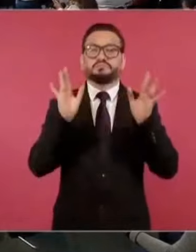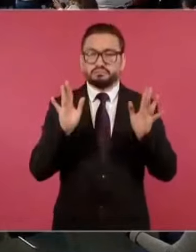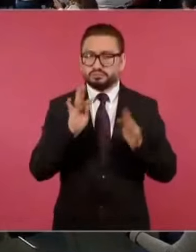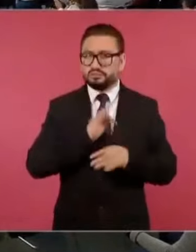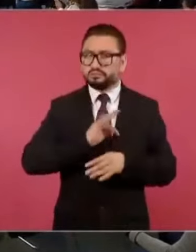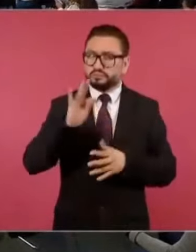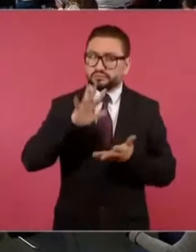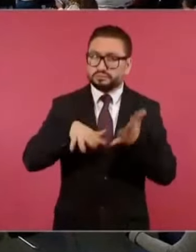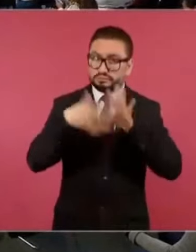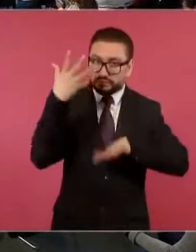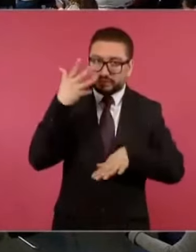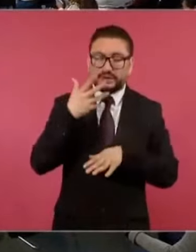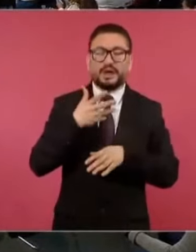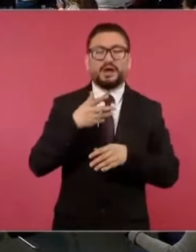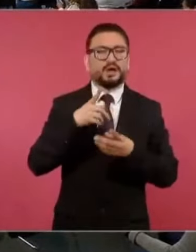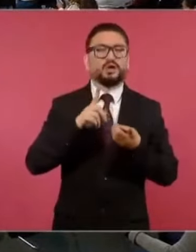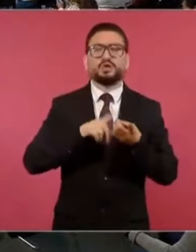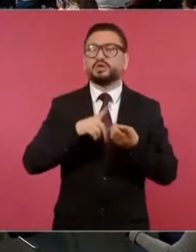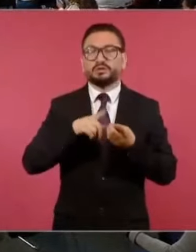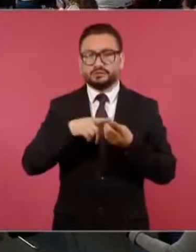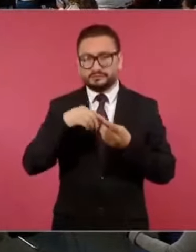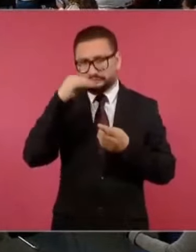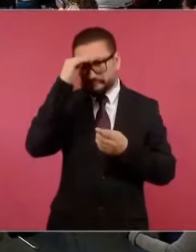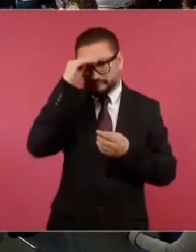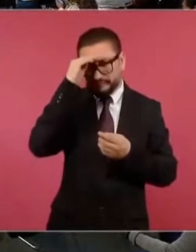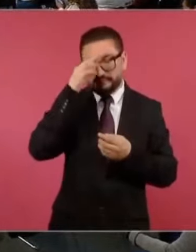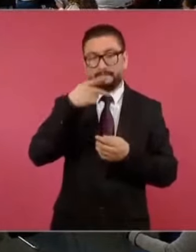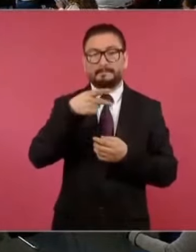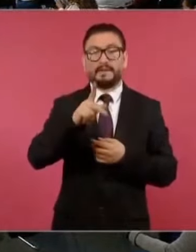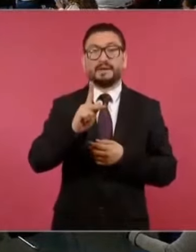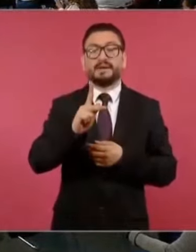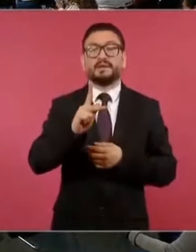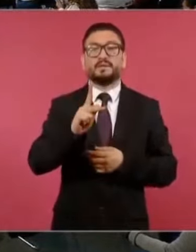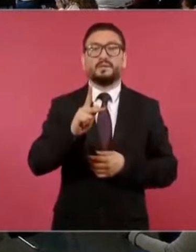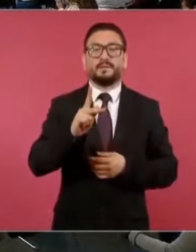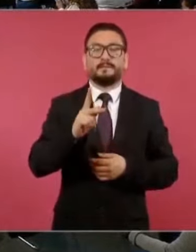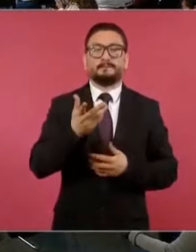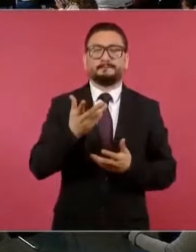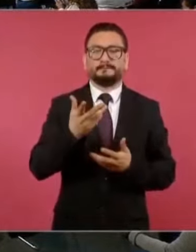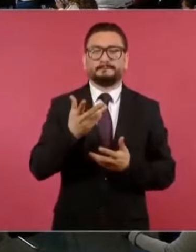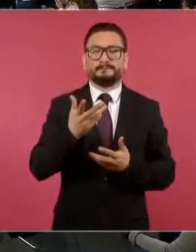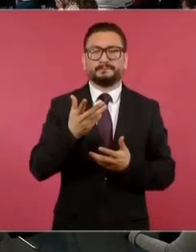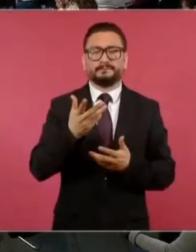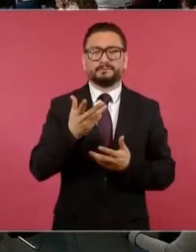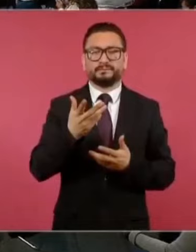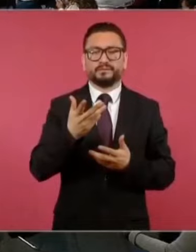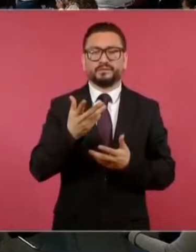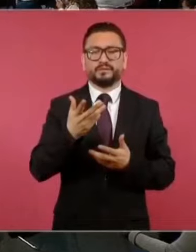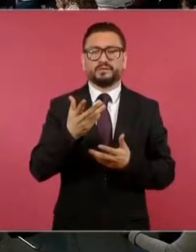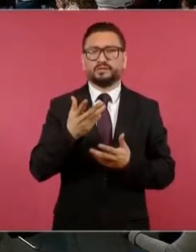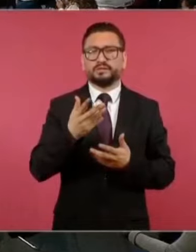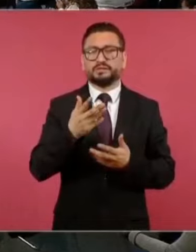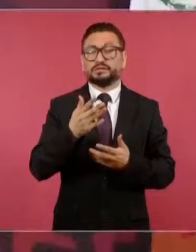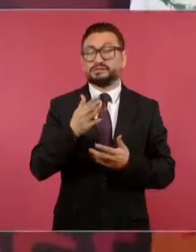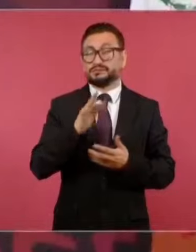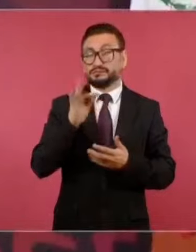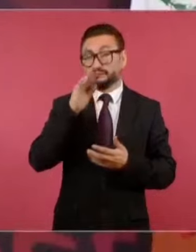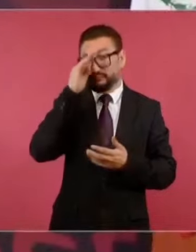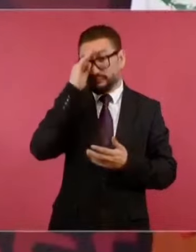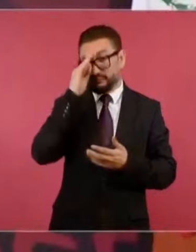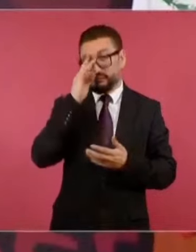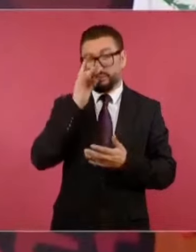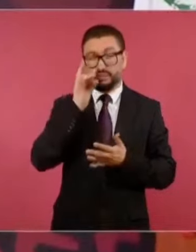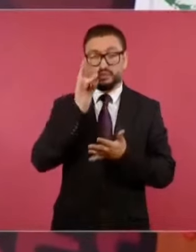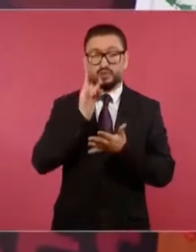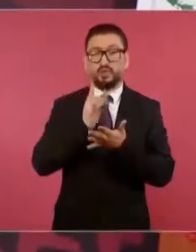hechos violentos, pero no se trata solo de la